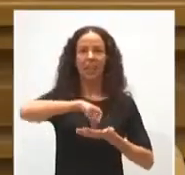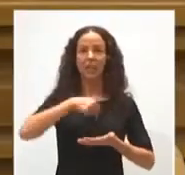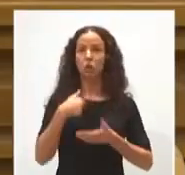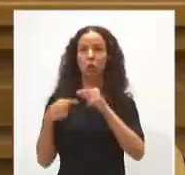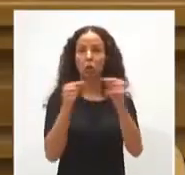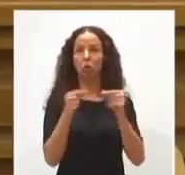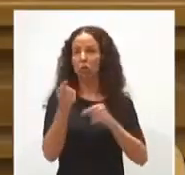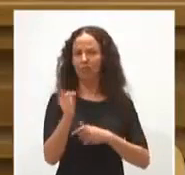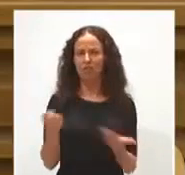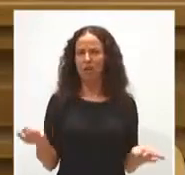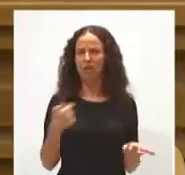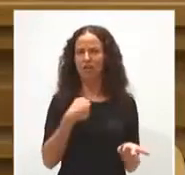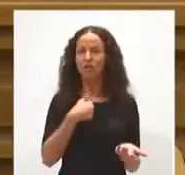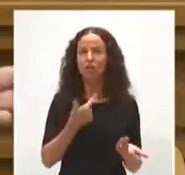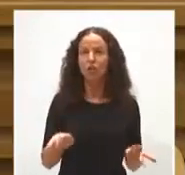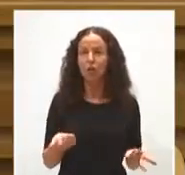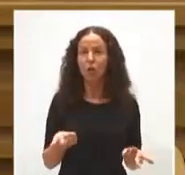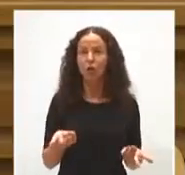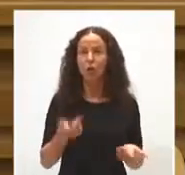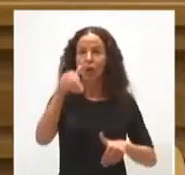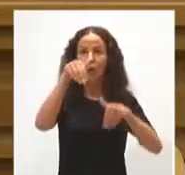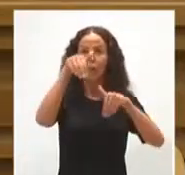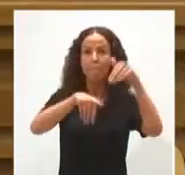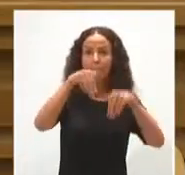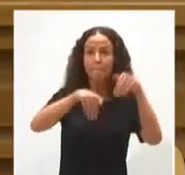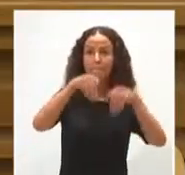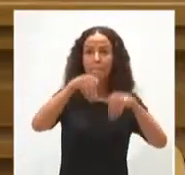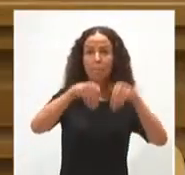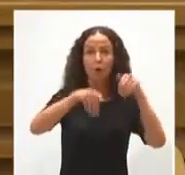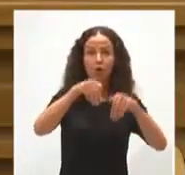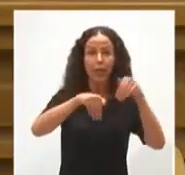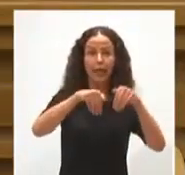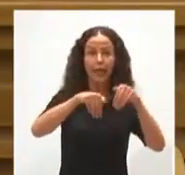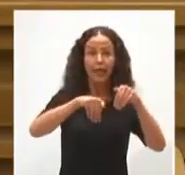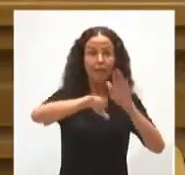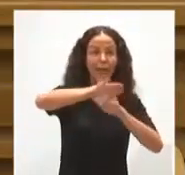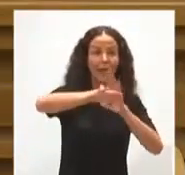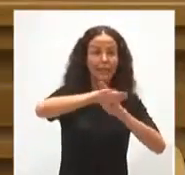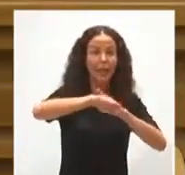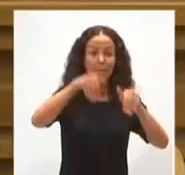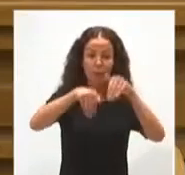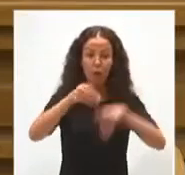no es que no rehuyó de que me vote gente que piensa en clave de derecha en otras cosas